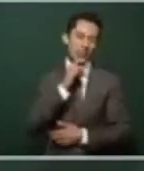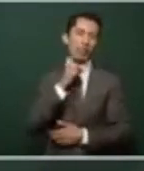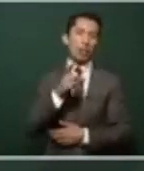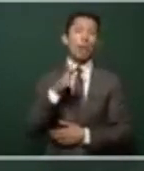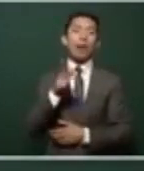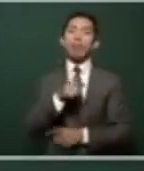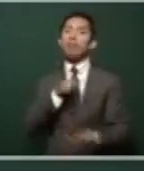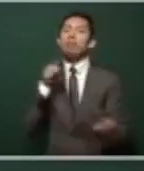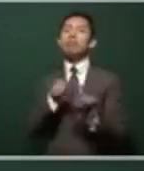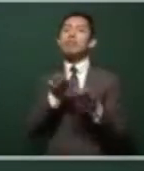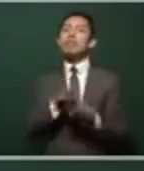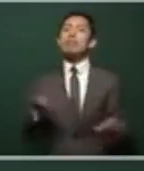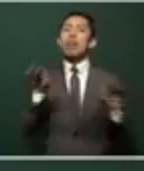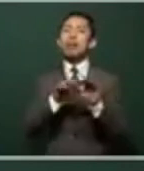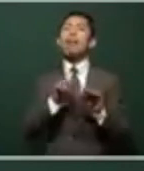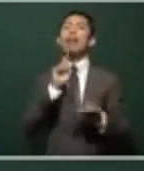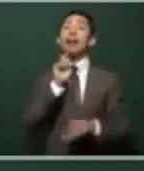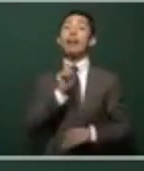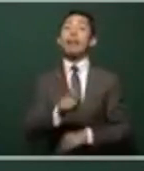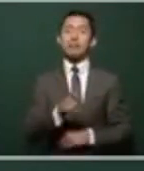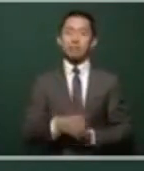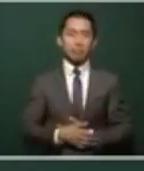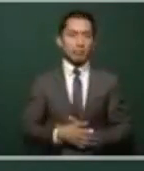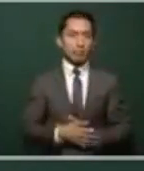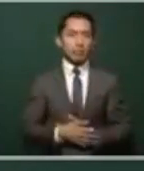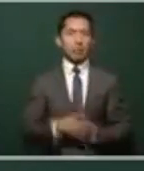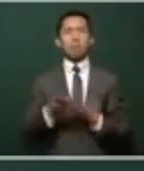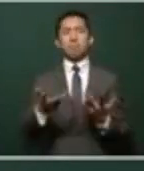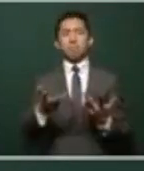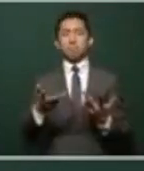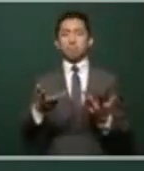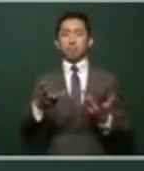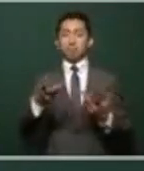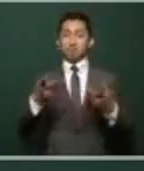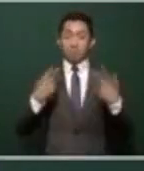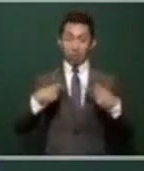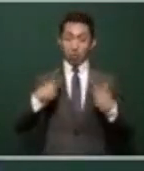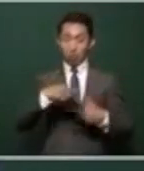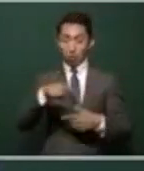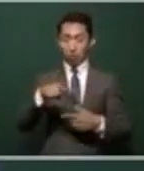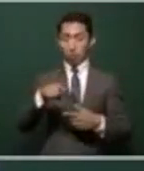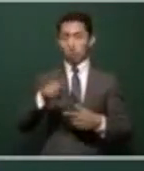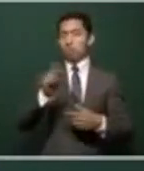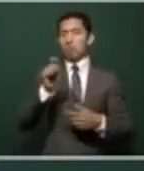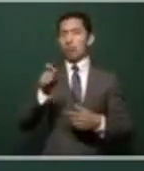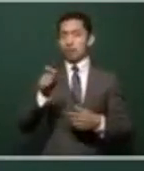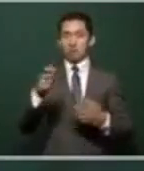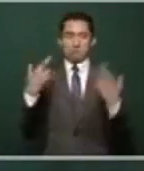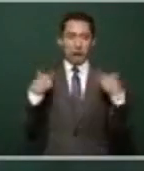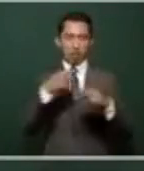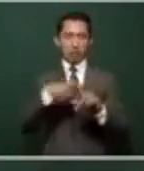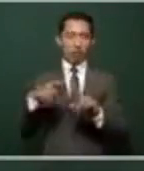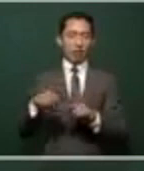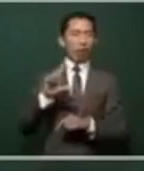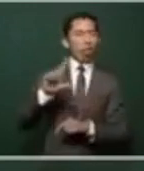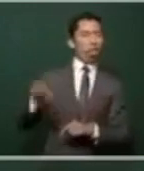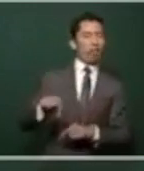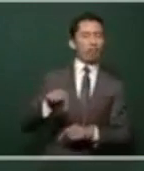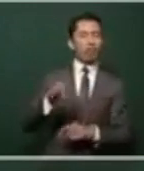de que nunca jamás se humille, se ofenda a los maestros de